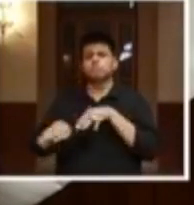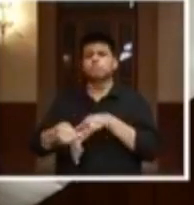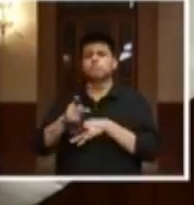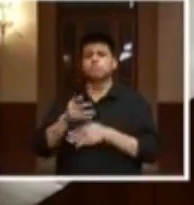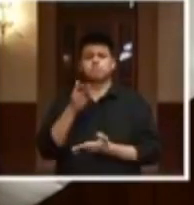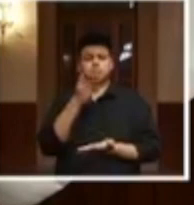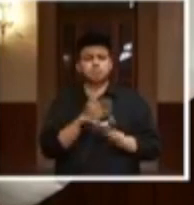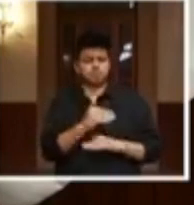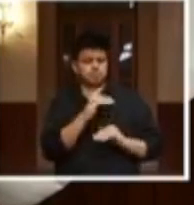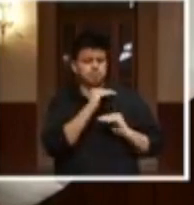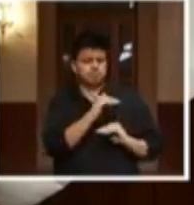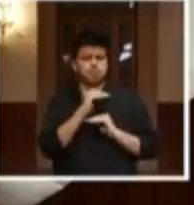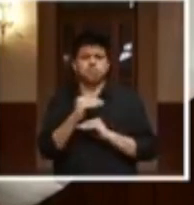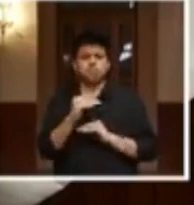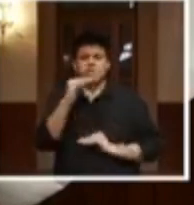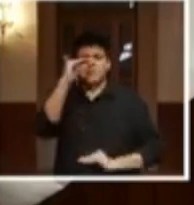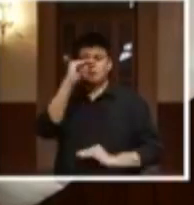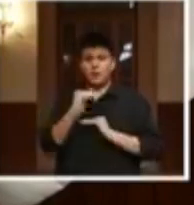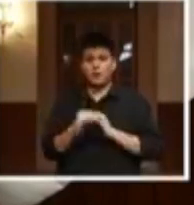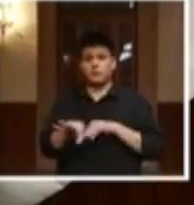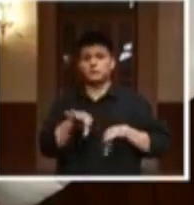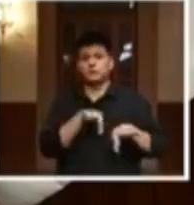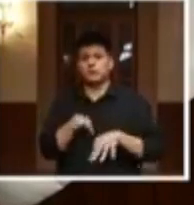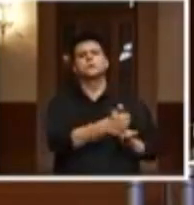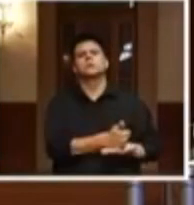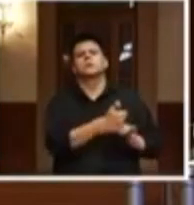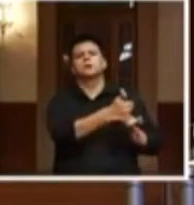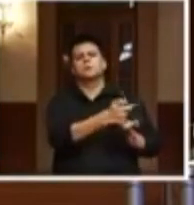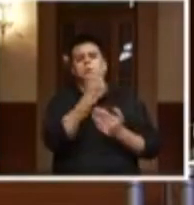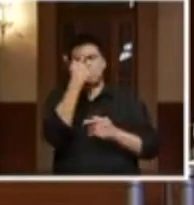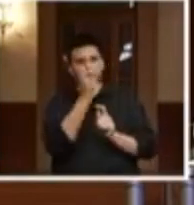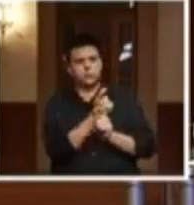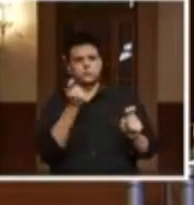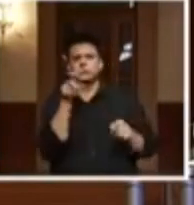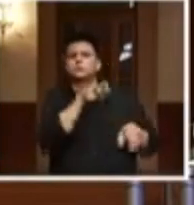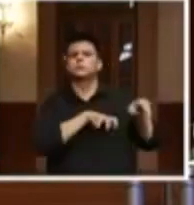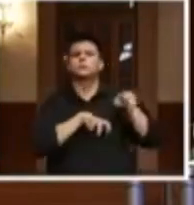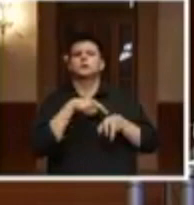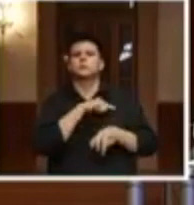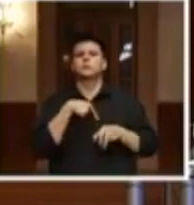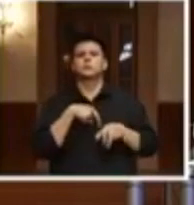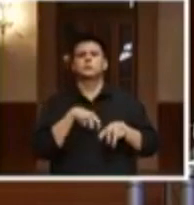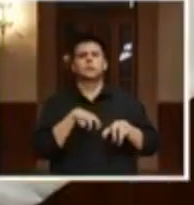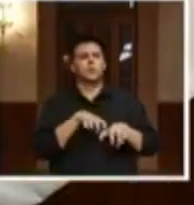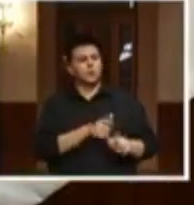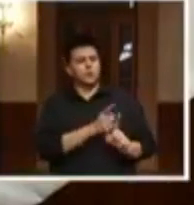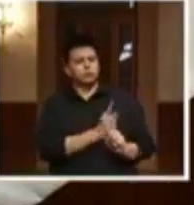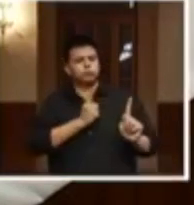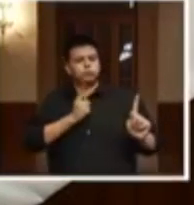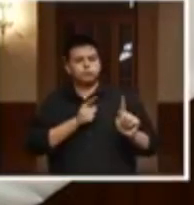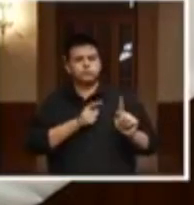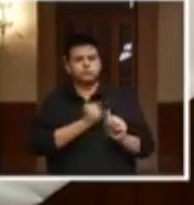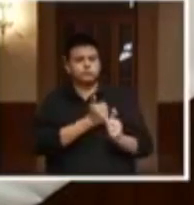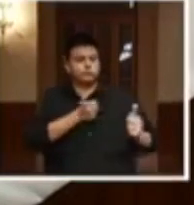su actividad y esa limitación de la actividad puede ser muy grande. Roberto Rusildi también puntualizó que en el estado se